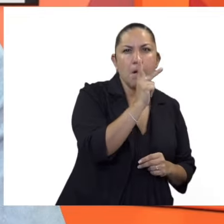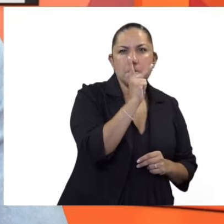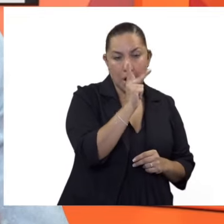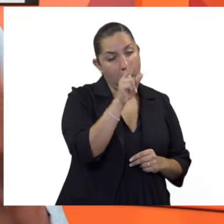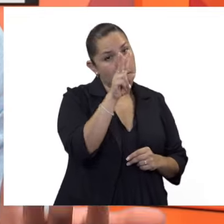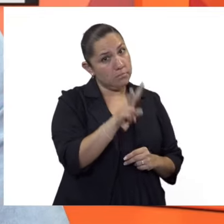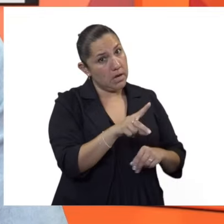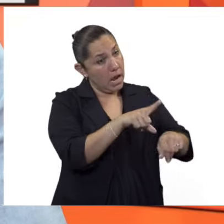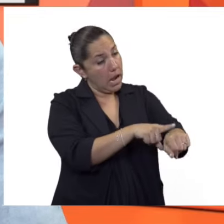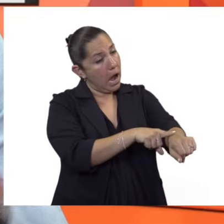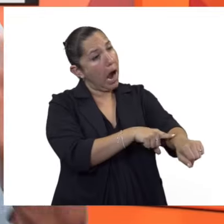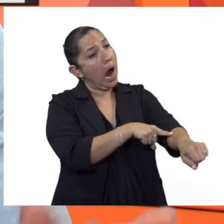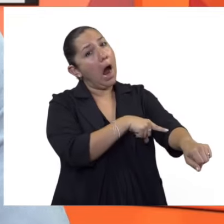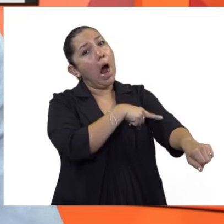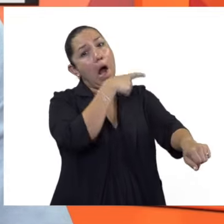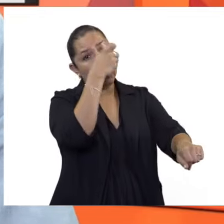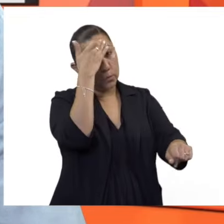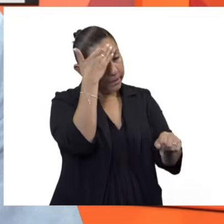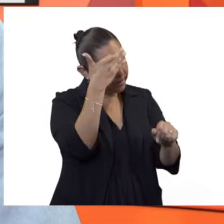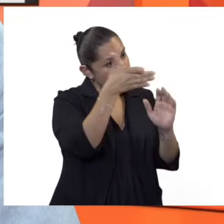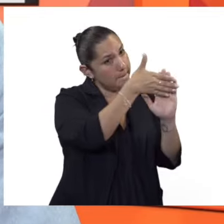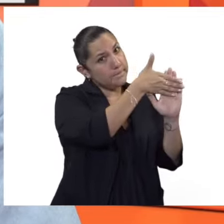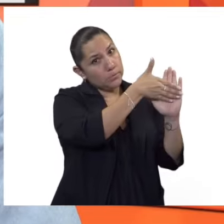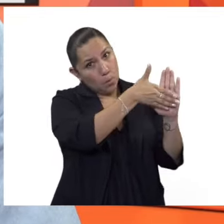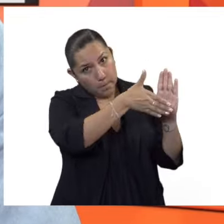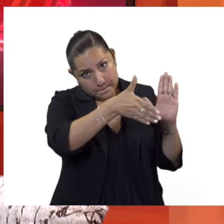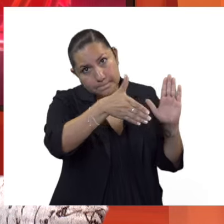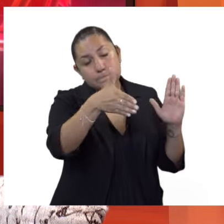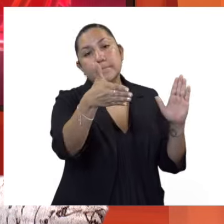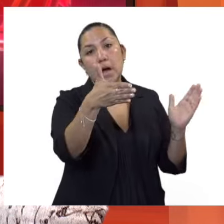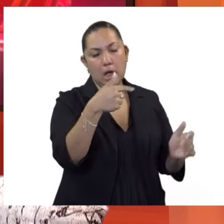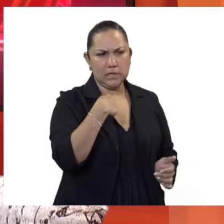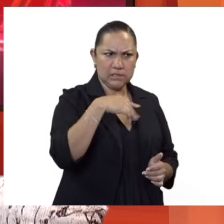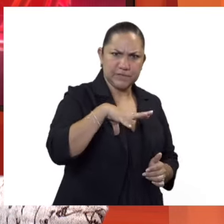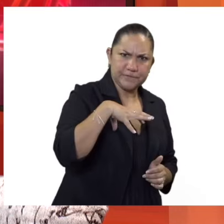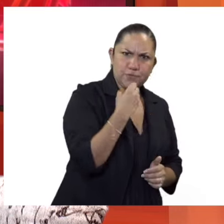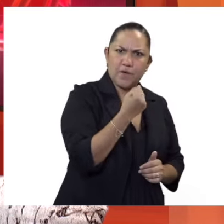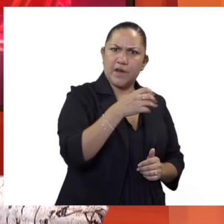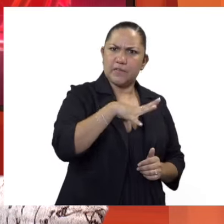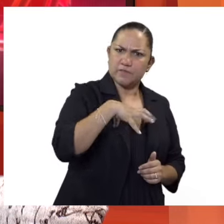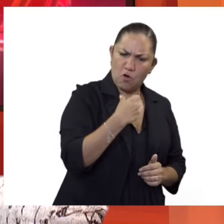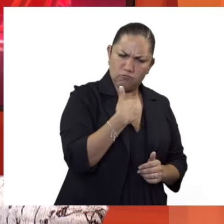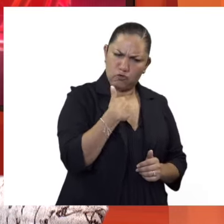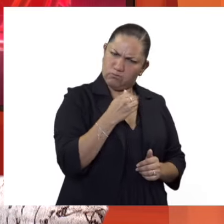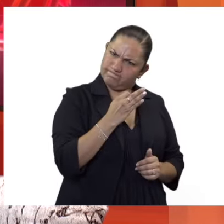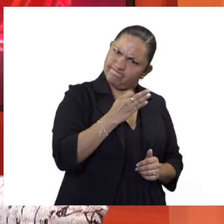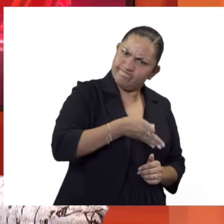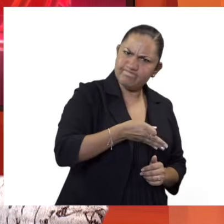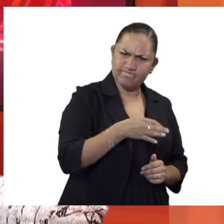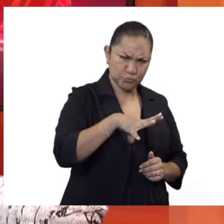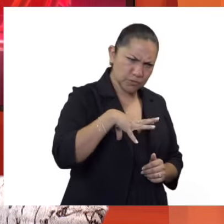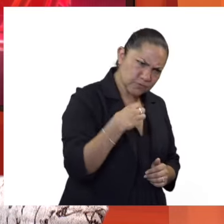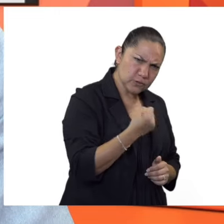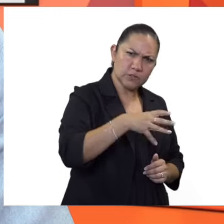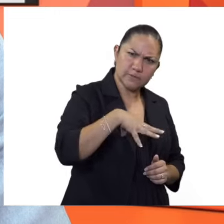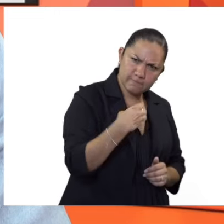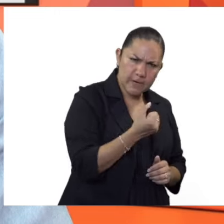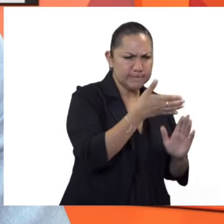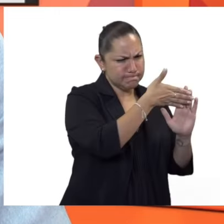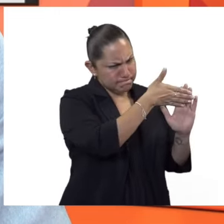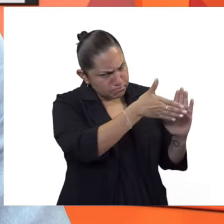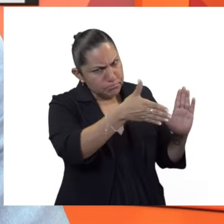proceso muy largo y claro con mucho esfuerzo y y muchísima voluntad Muchísimas